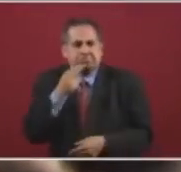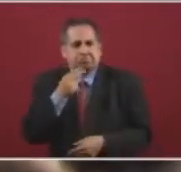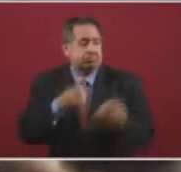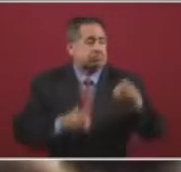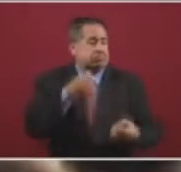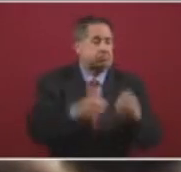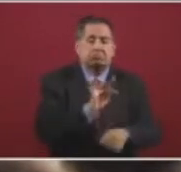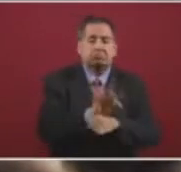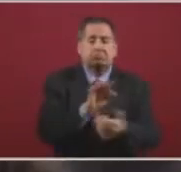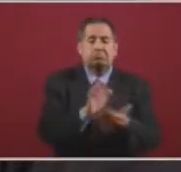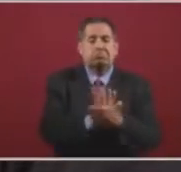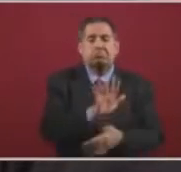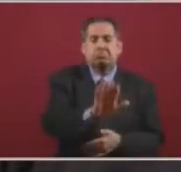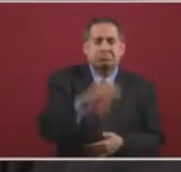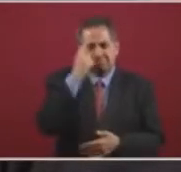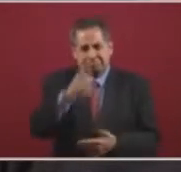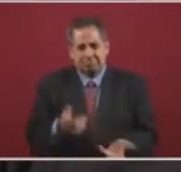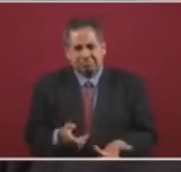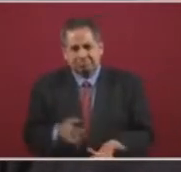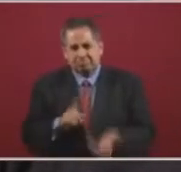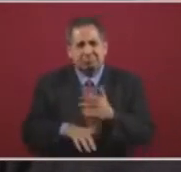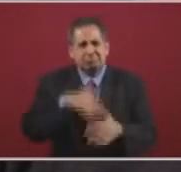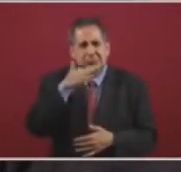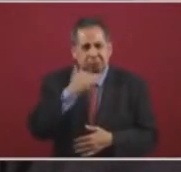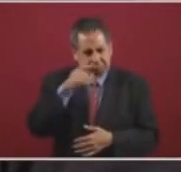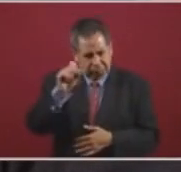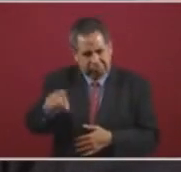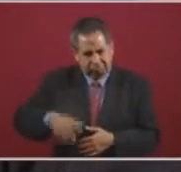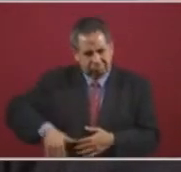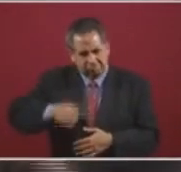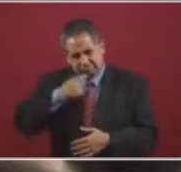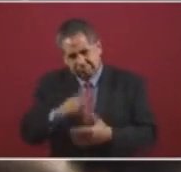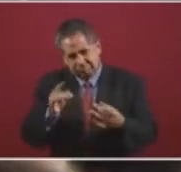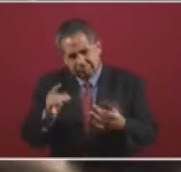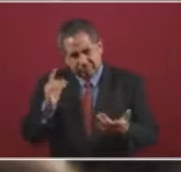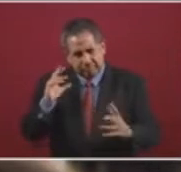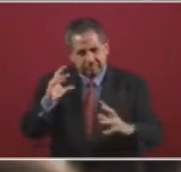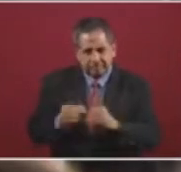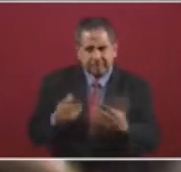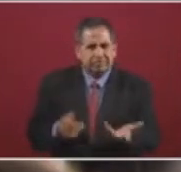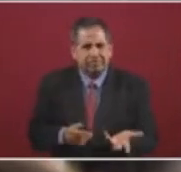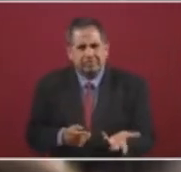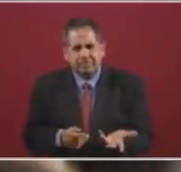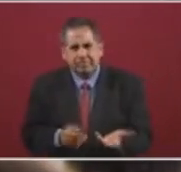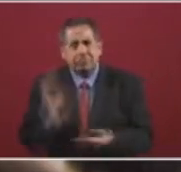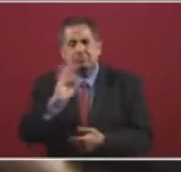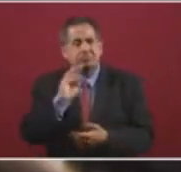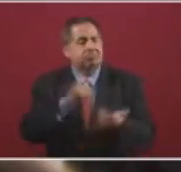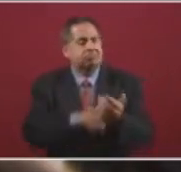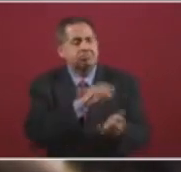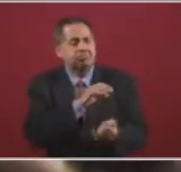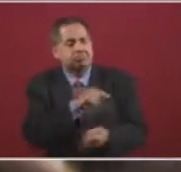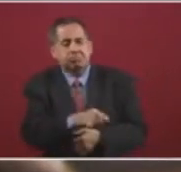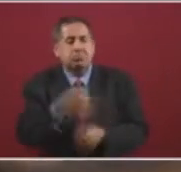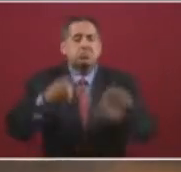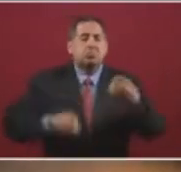para, digamos, castigar en este caso actos de corrupción, como usted lo ha mencionado, ¿no?, a lo largo de todos estos meses, si al final entonces